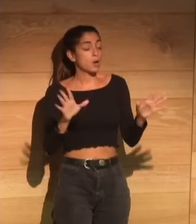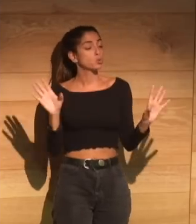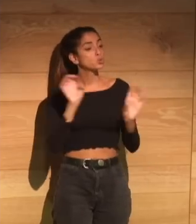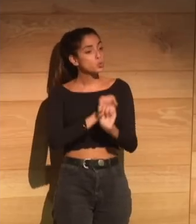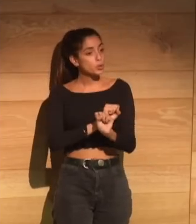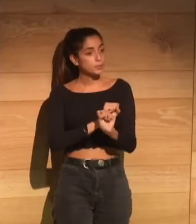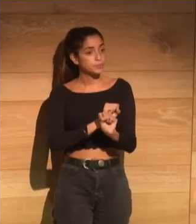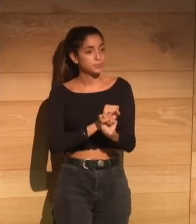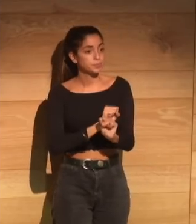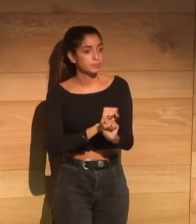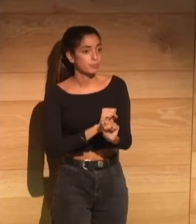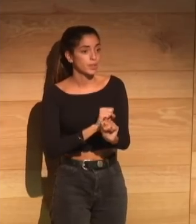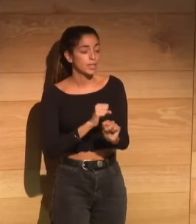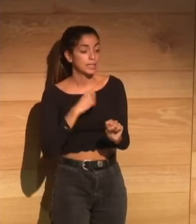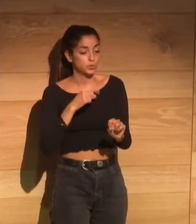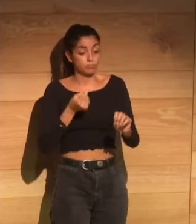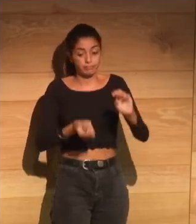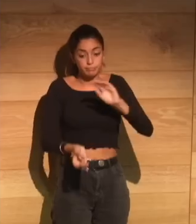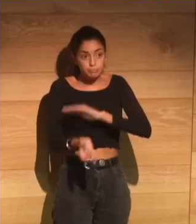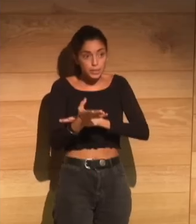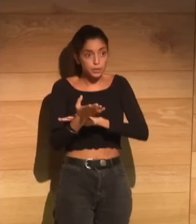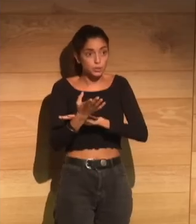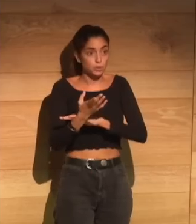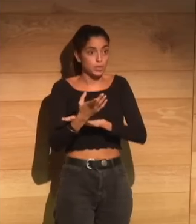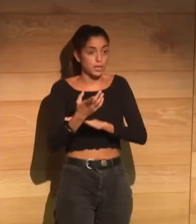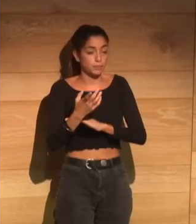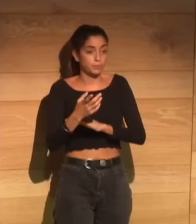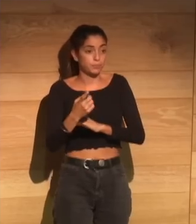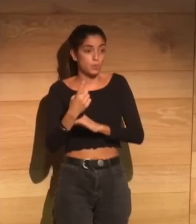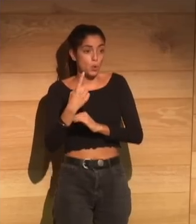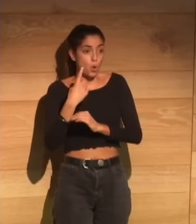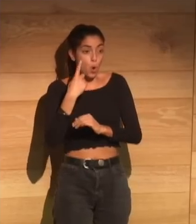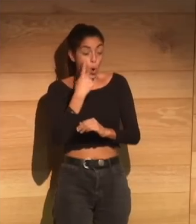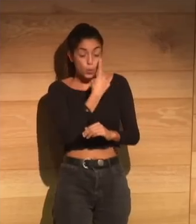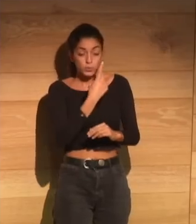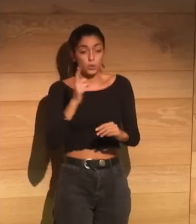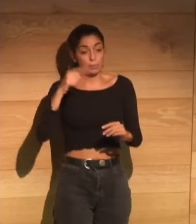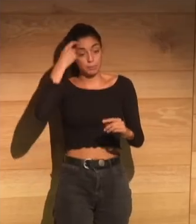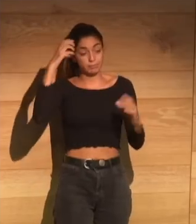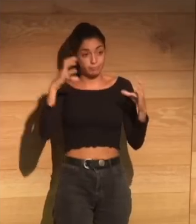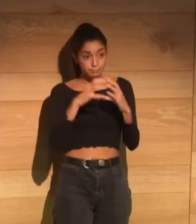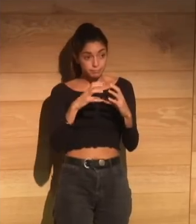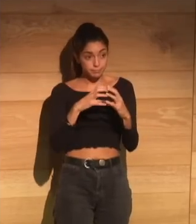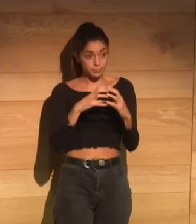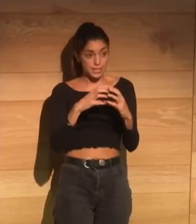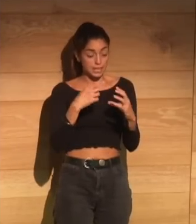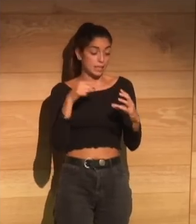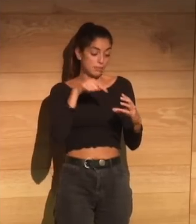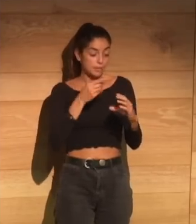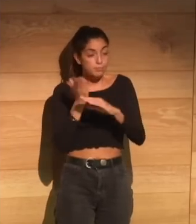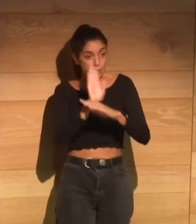invención, que en el fondo es un principio óptico elemental y es el que se reproduce también en nuestro ojo y cerebro, pero que es